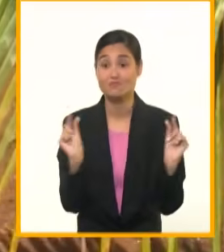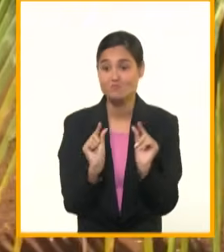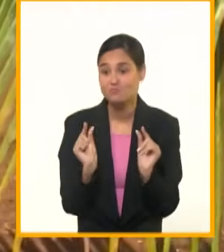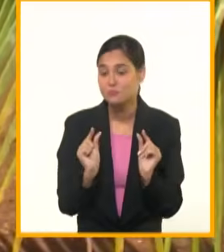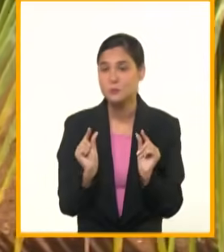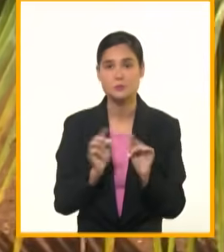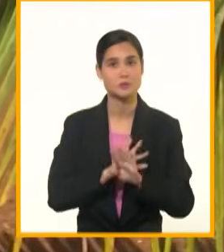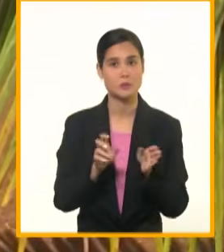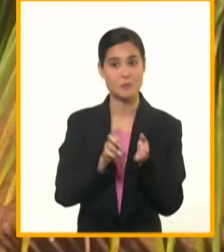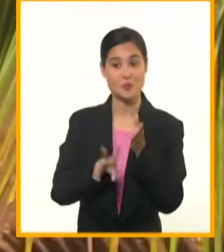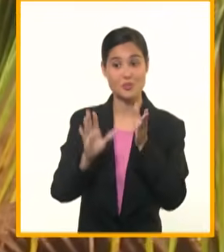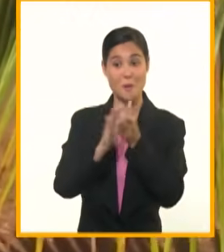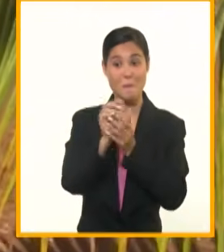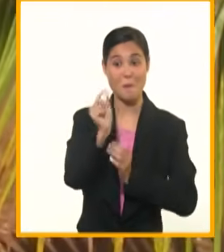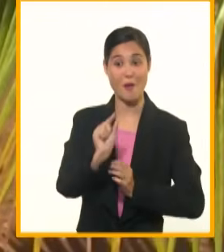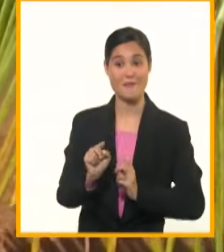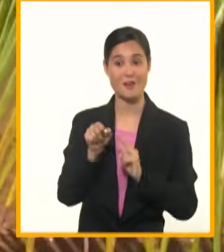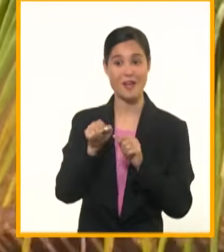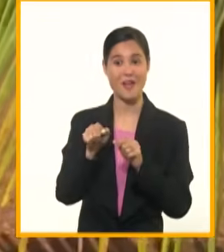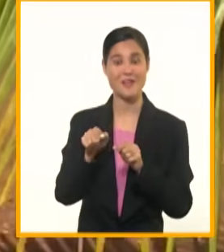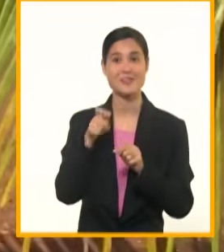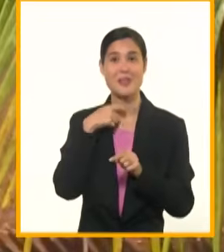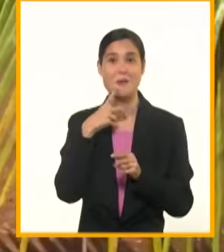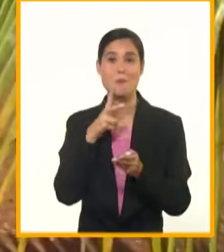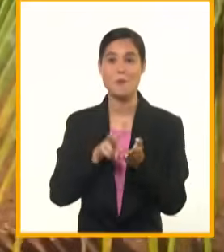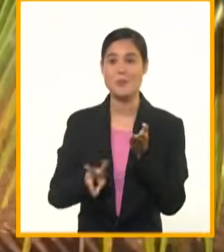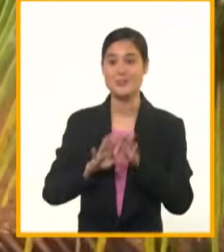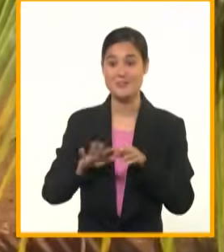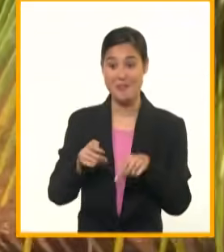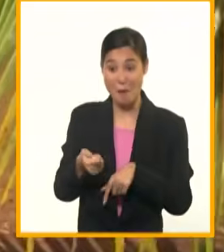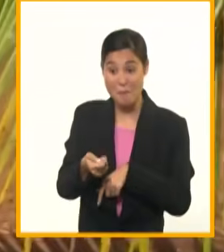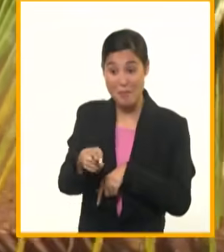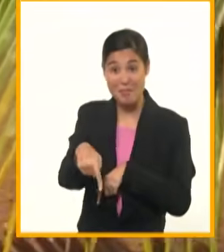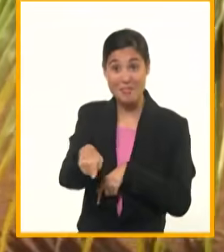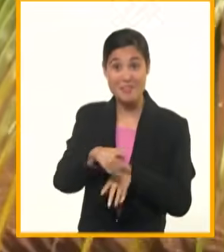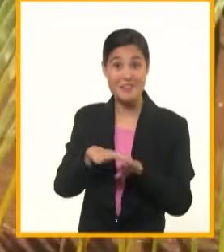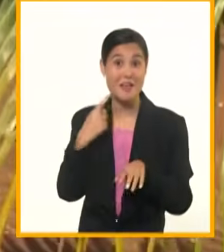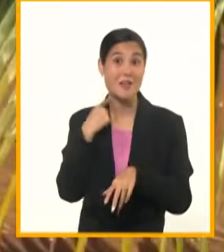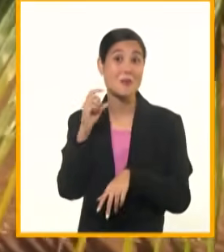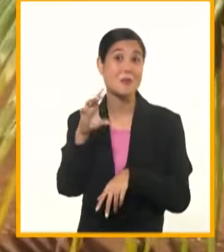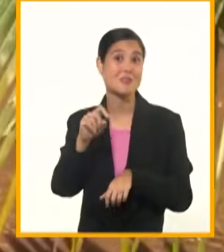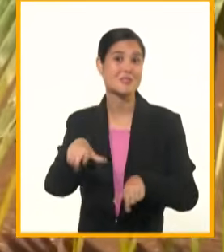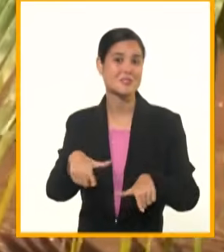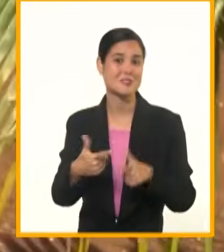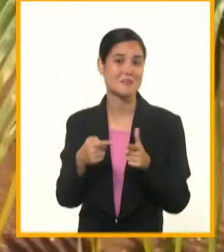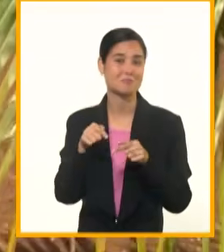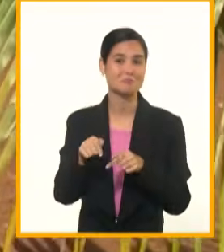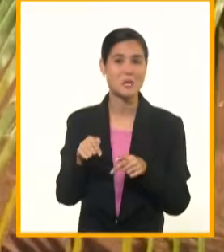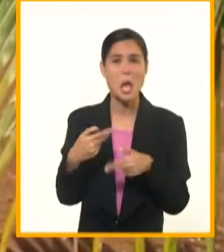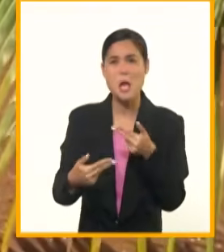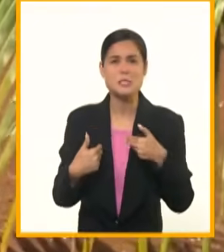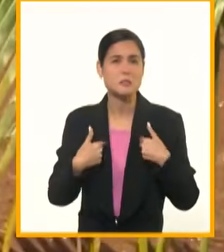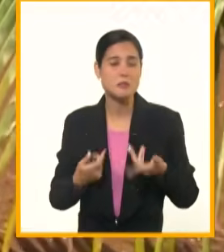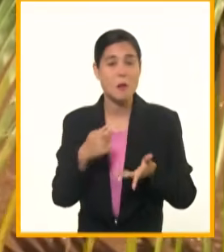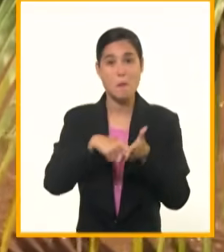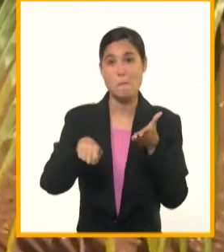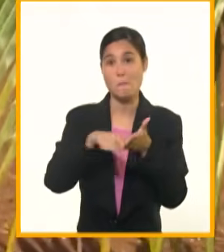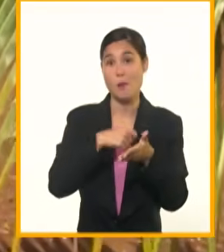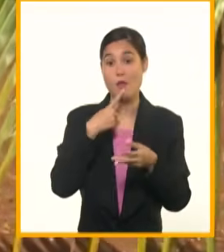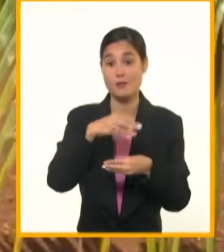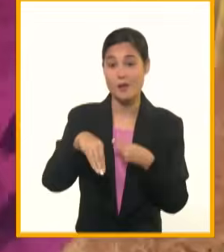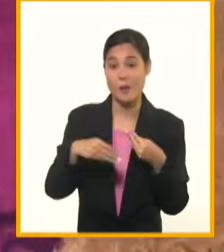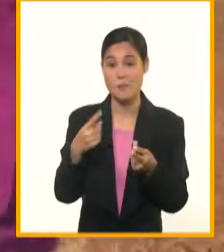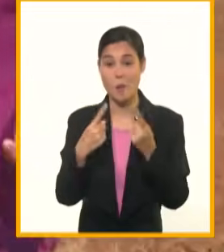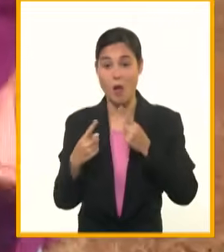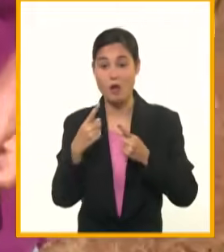una provincia joven próxima a celebrar sus primeros 15 años, se ha desplegado una estrategia basada en 3 pilares